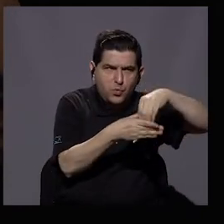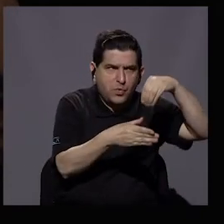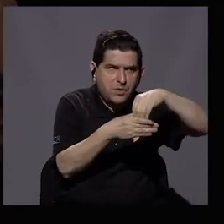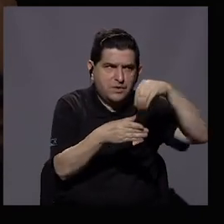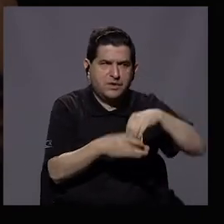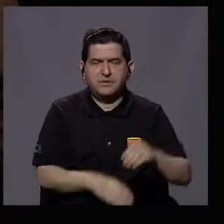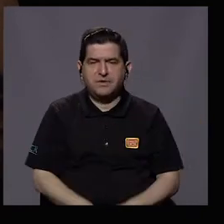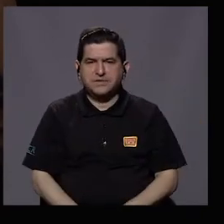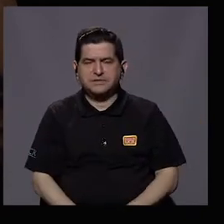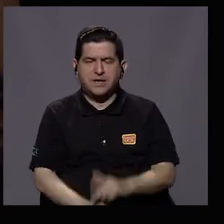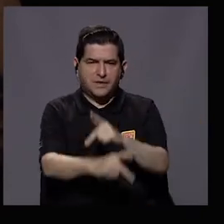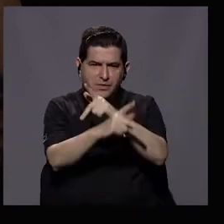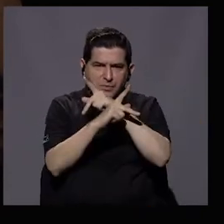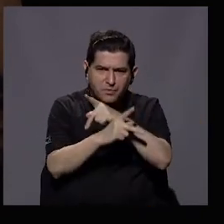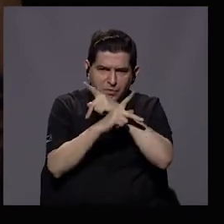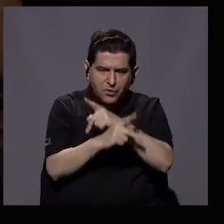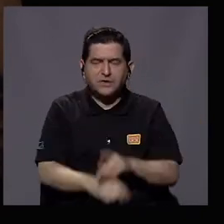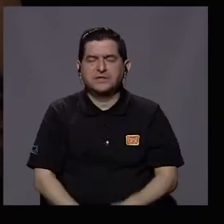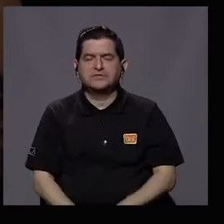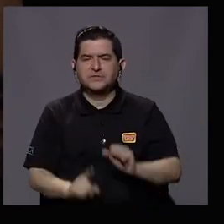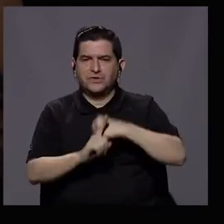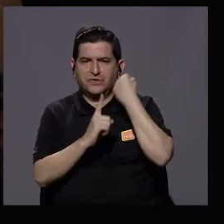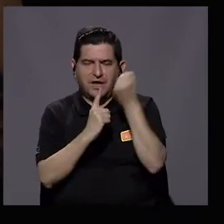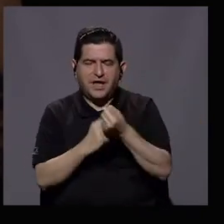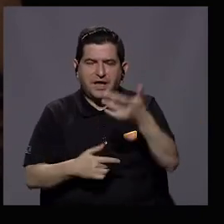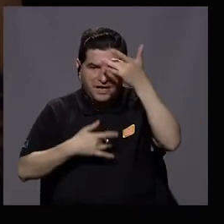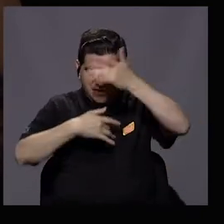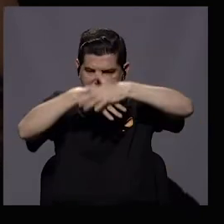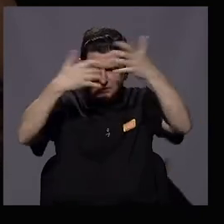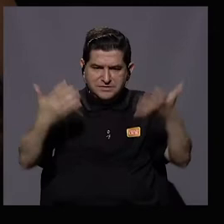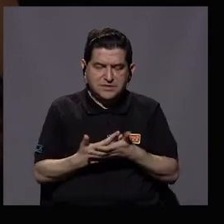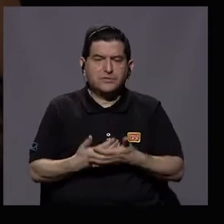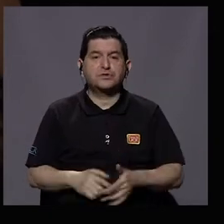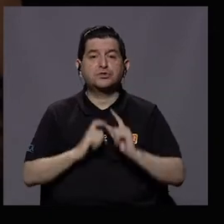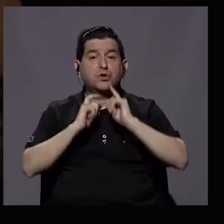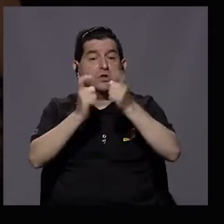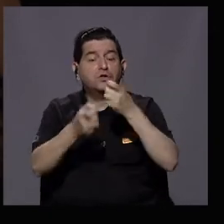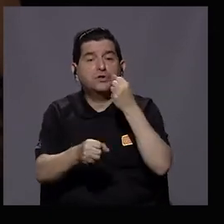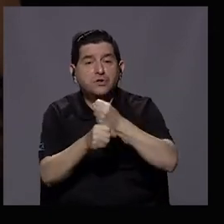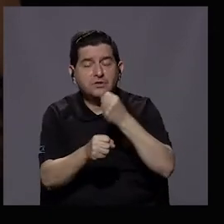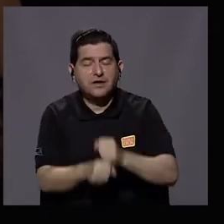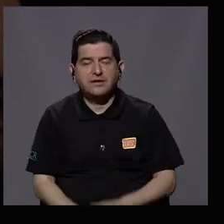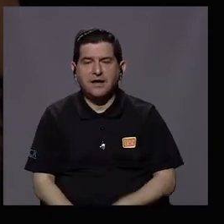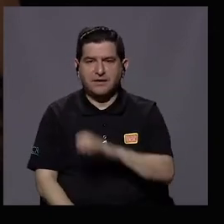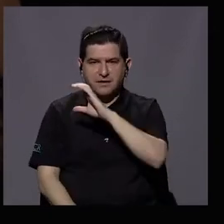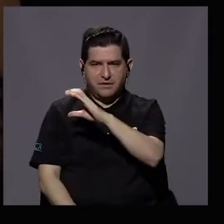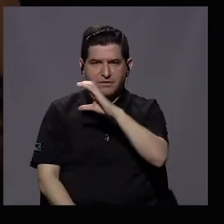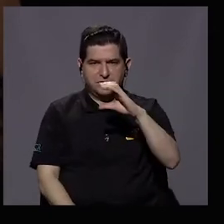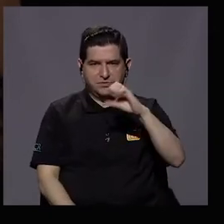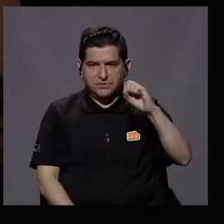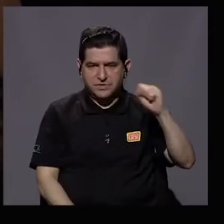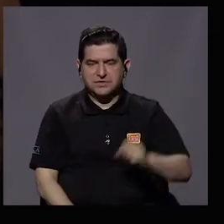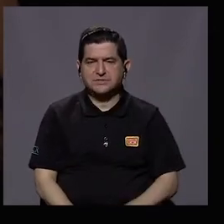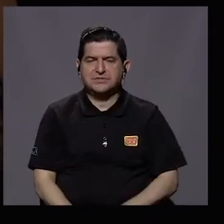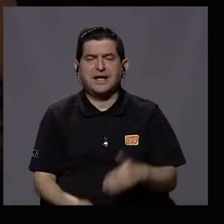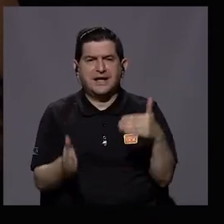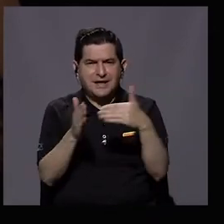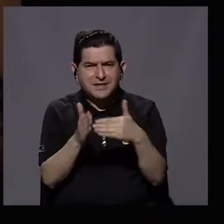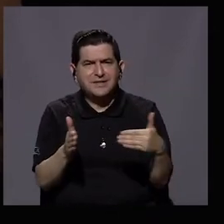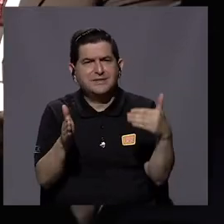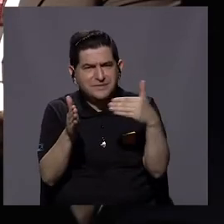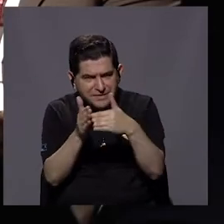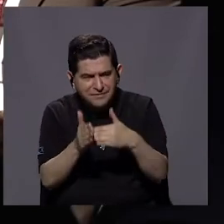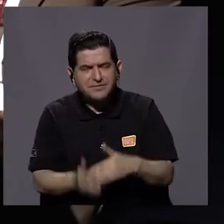aportaron para el resguardo y contención de la pandemia, donando su trabajo. La Caja Costarricense redobló